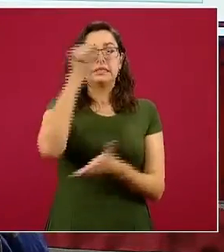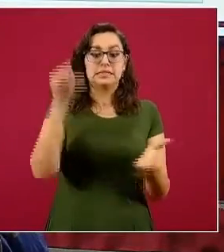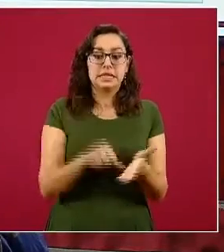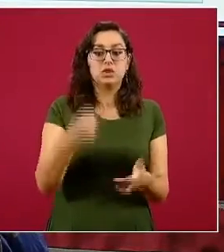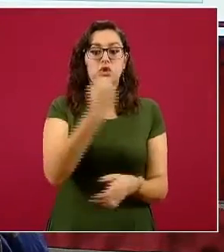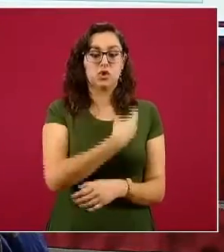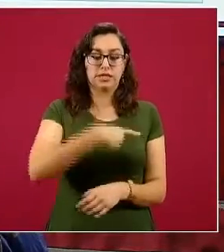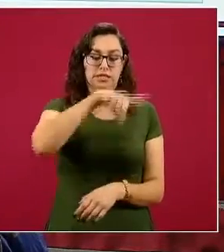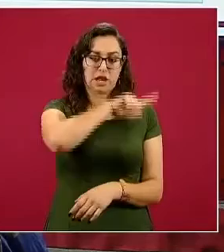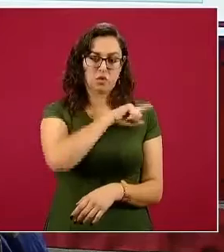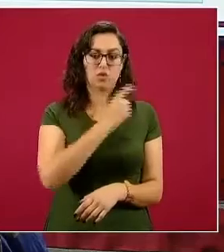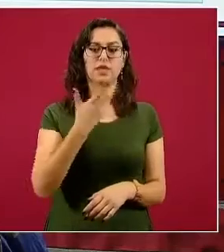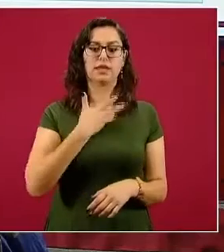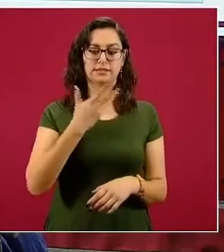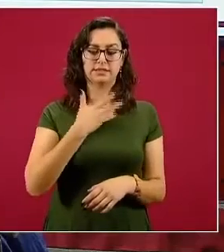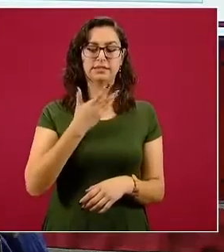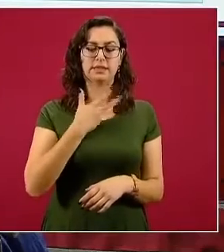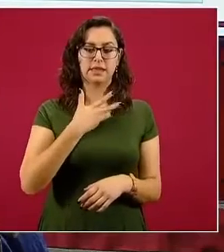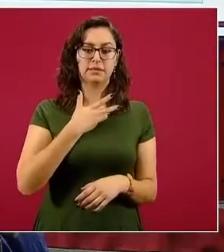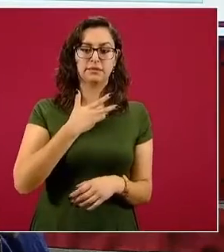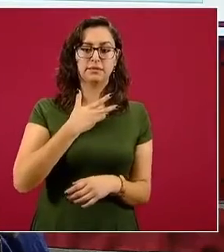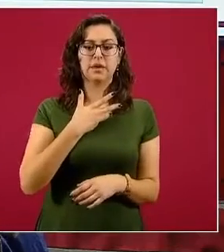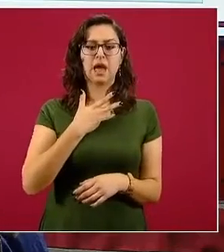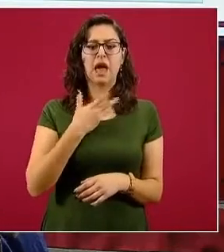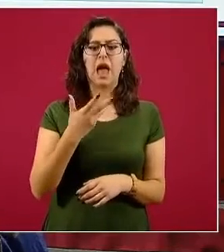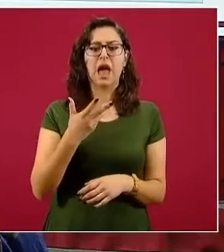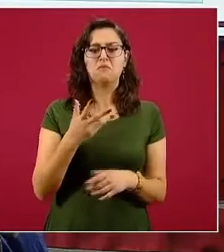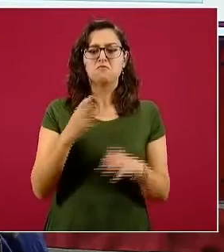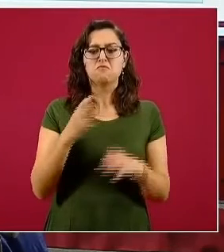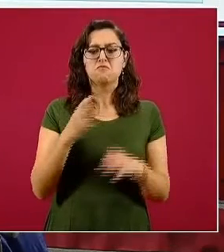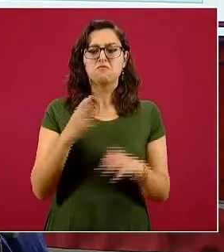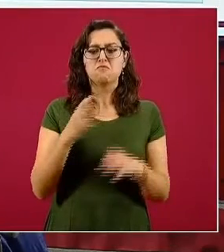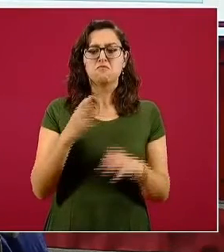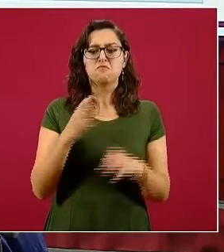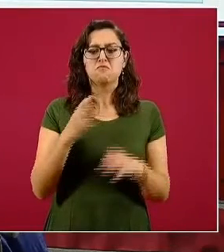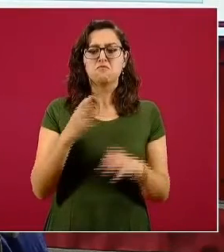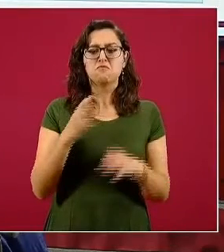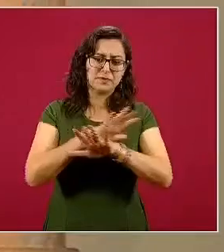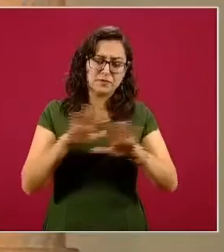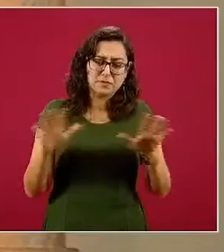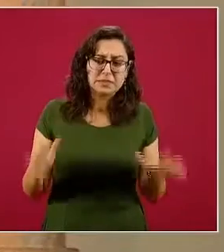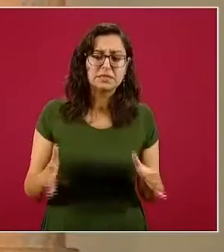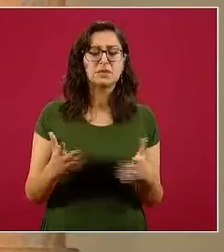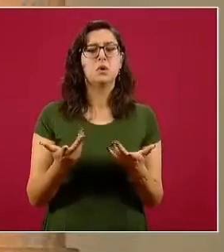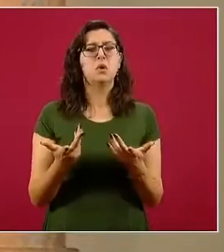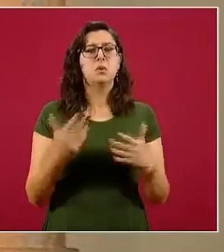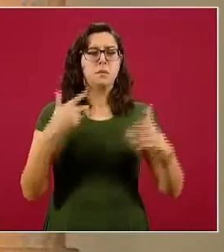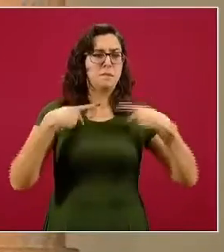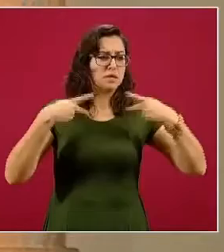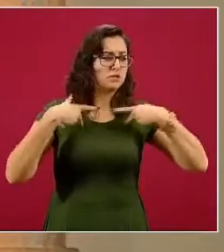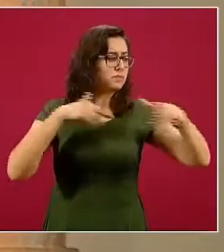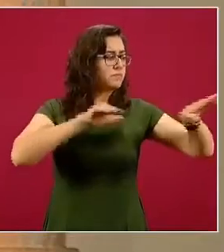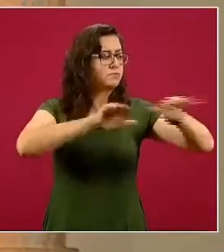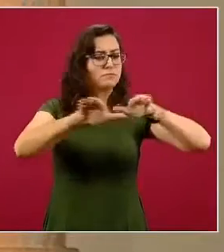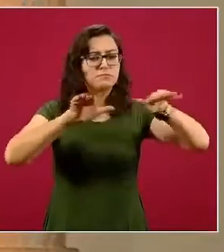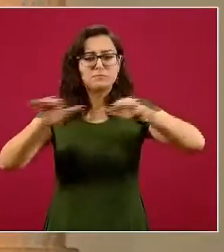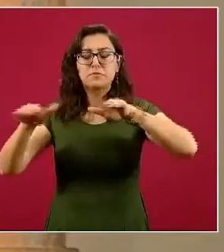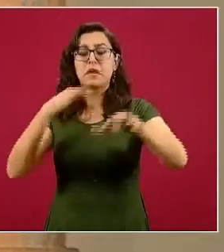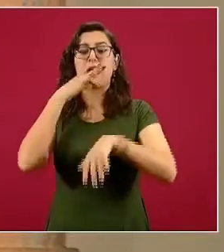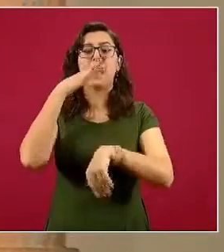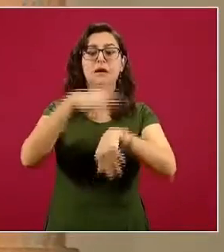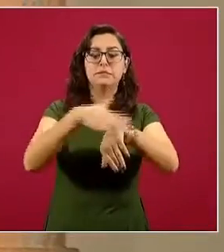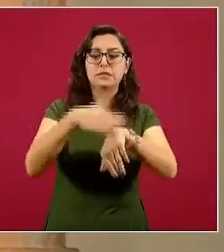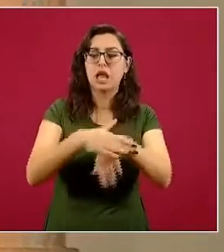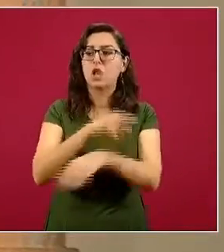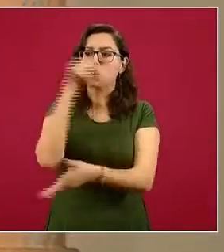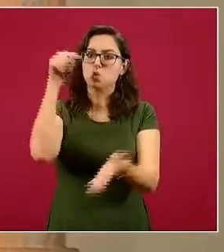salud normalmente. Tenemos diferentes formas de comunicar a la población sobre la